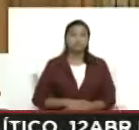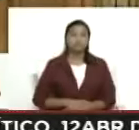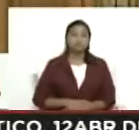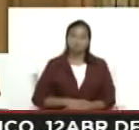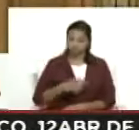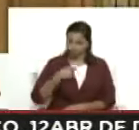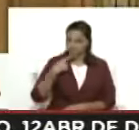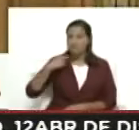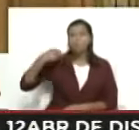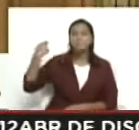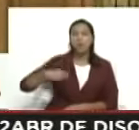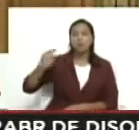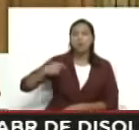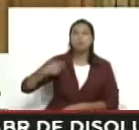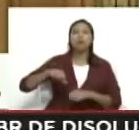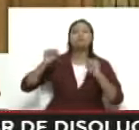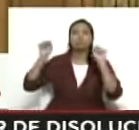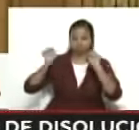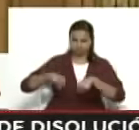Claro, ¿y qué le iba a decir, pues?